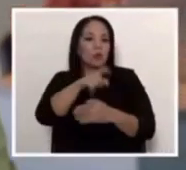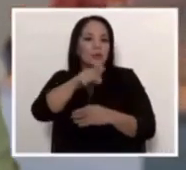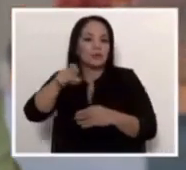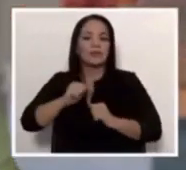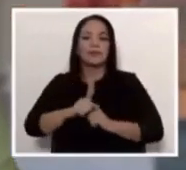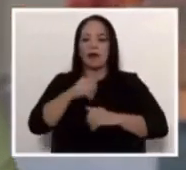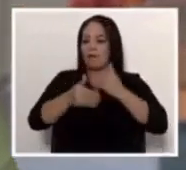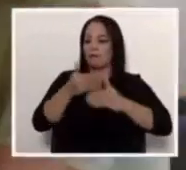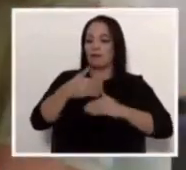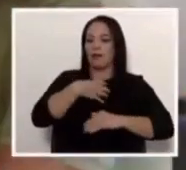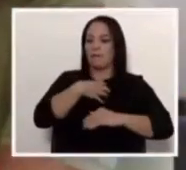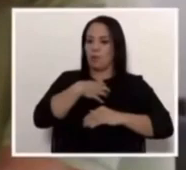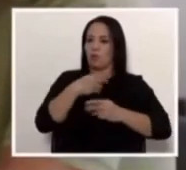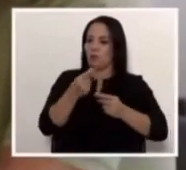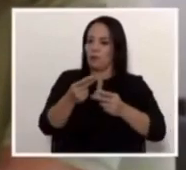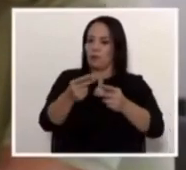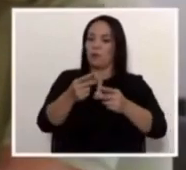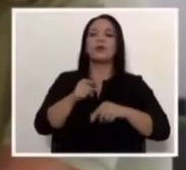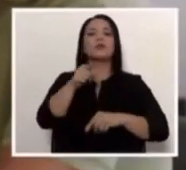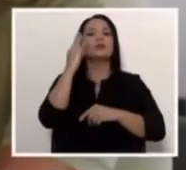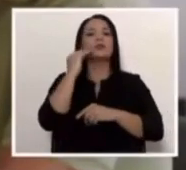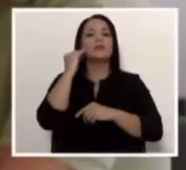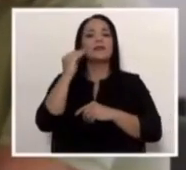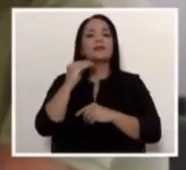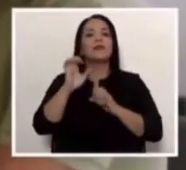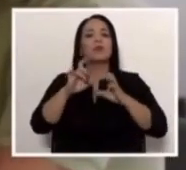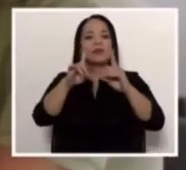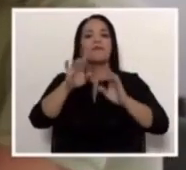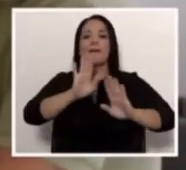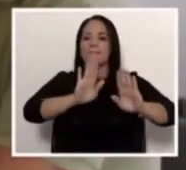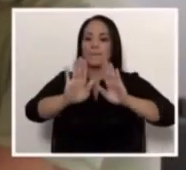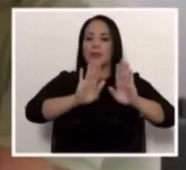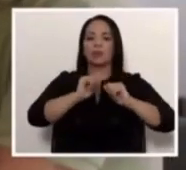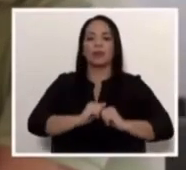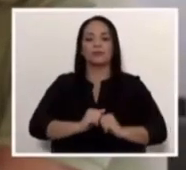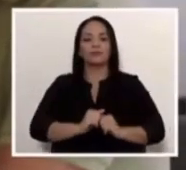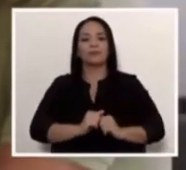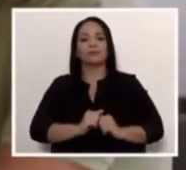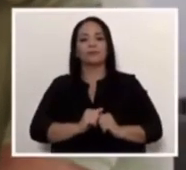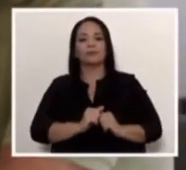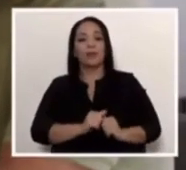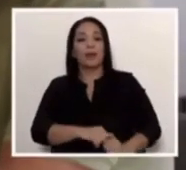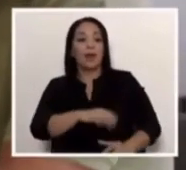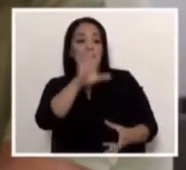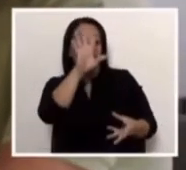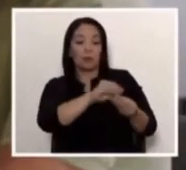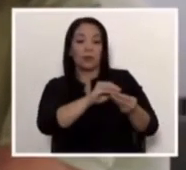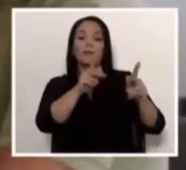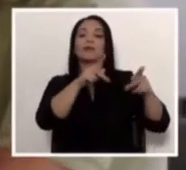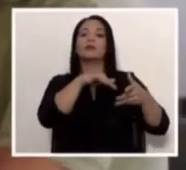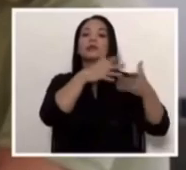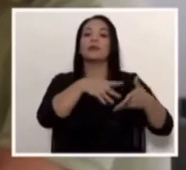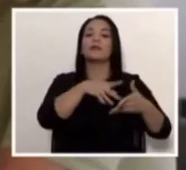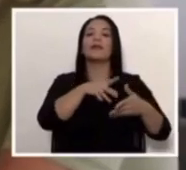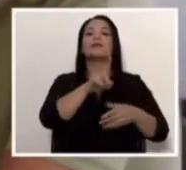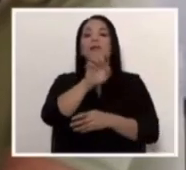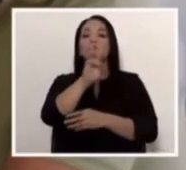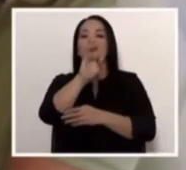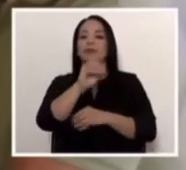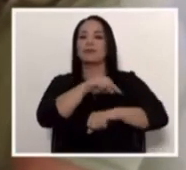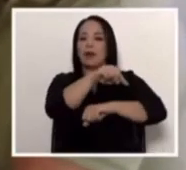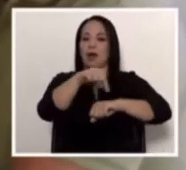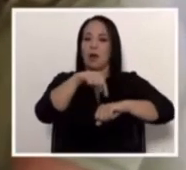a su propio ritmo al ser una experiencia educativa virtual. En total, la persona estudiante debe cumplir con las 160